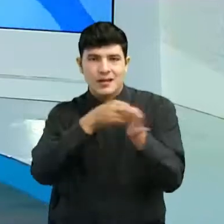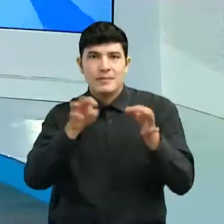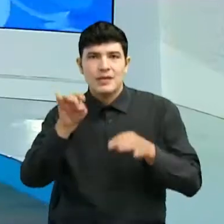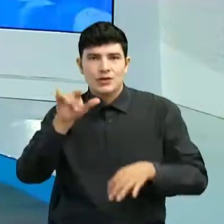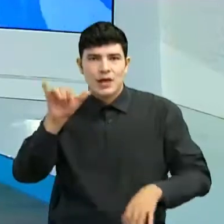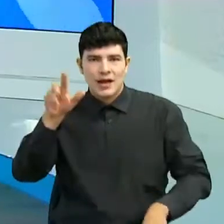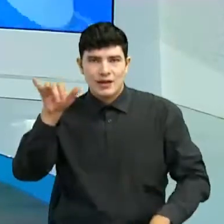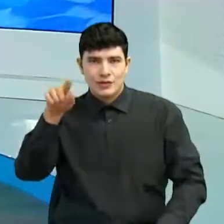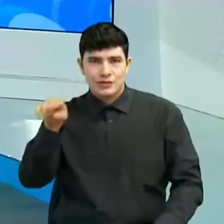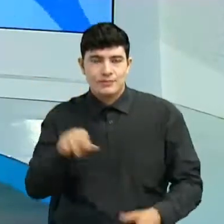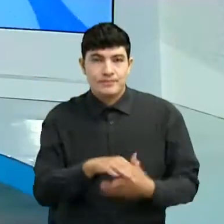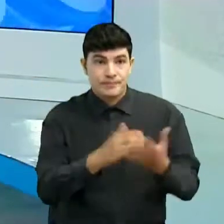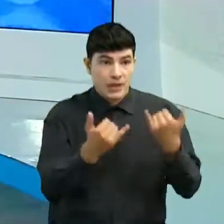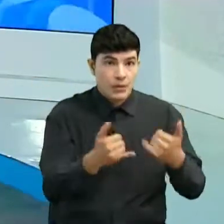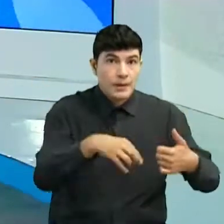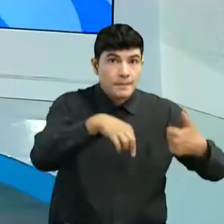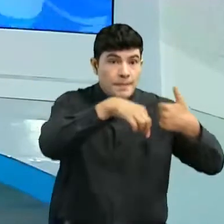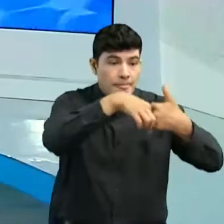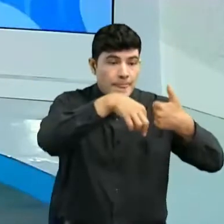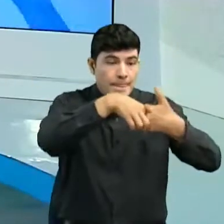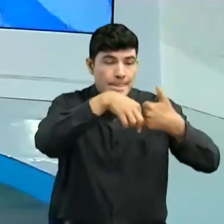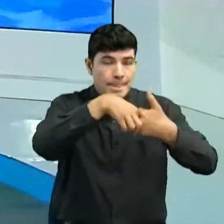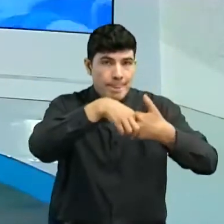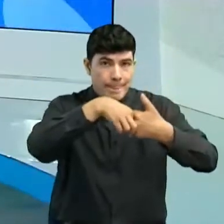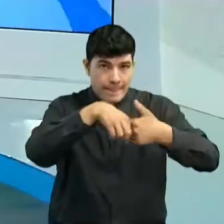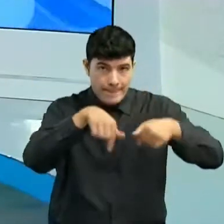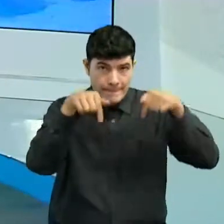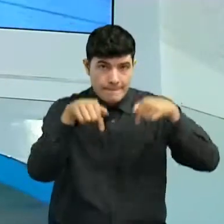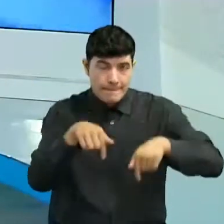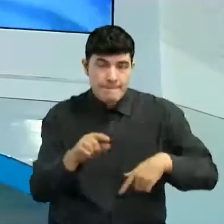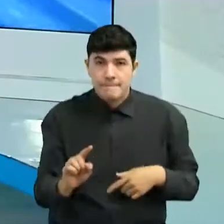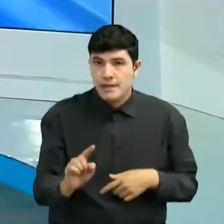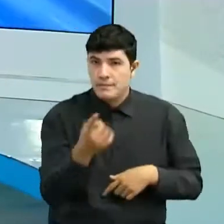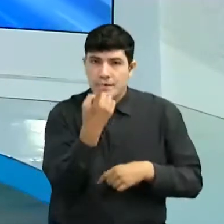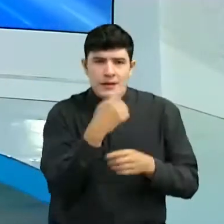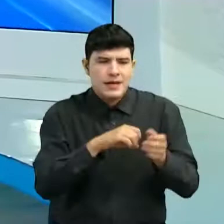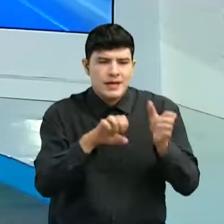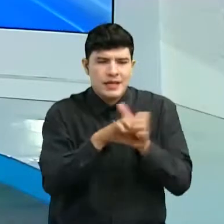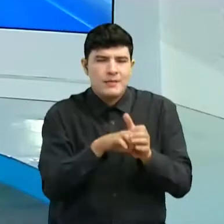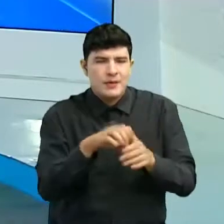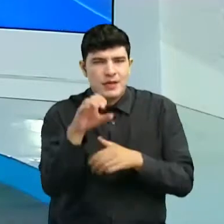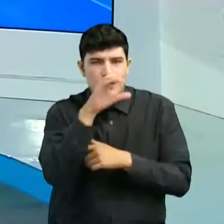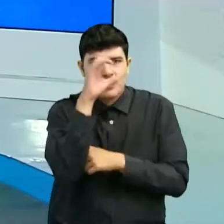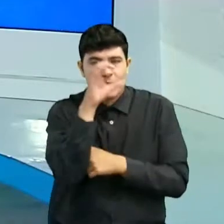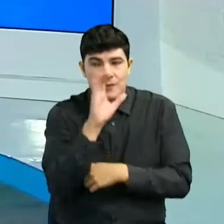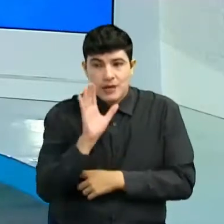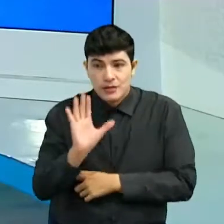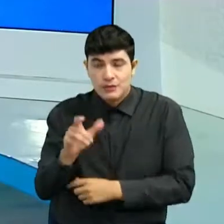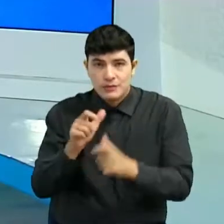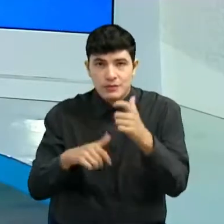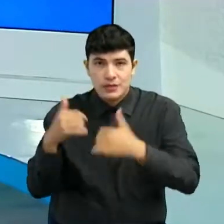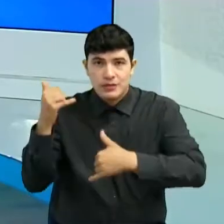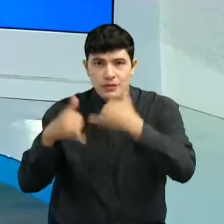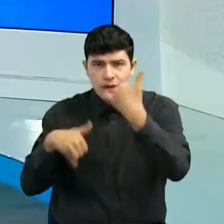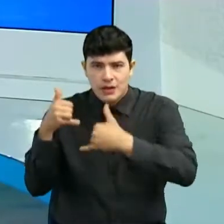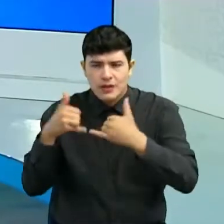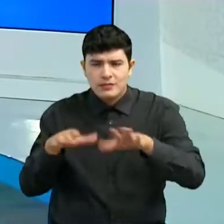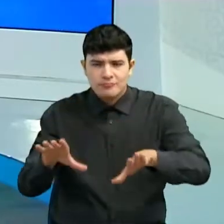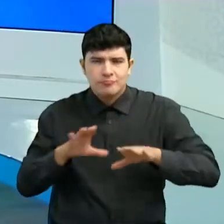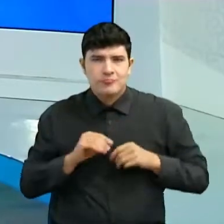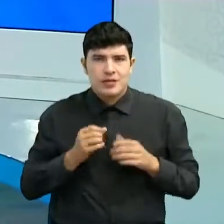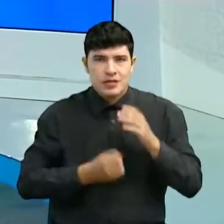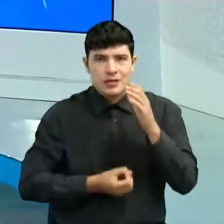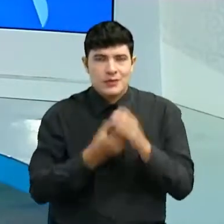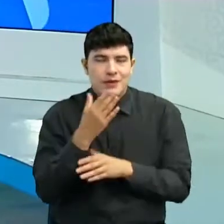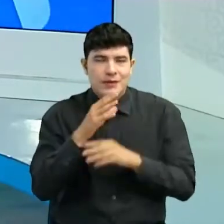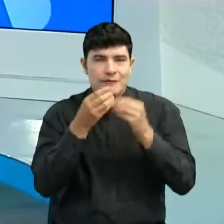Hablamos ahora de la Alianza Petrolera, el otro equipo de la región en la primera división del fútbol colombiano, y es que sus jugadores ya se están acoplando al nuevo estilo de